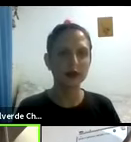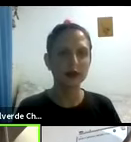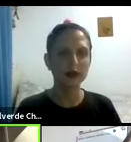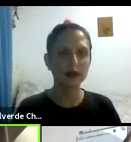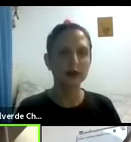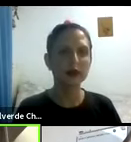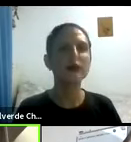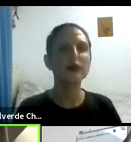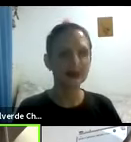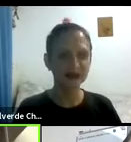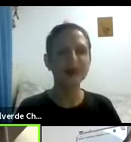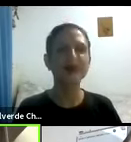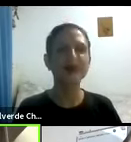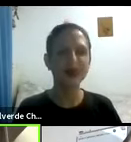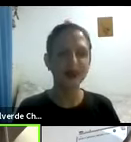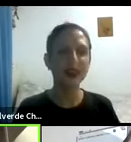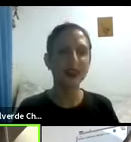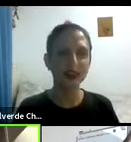psicodrama